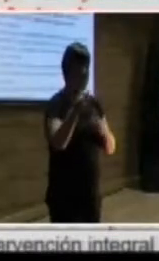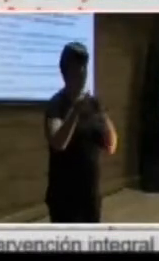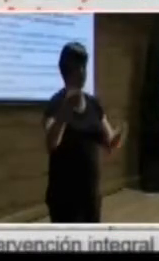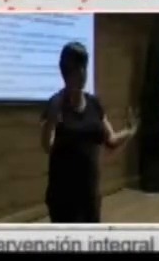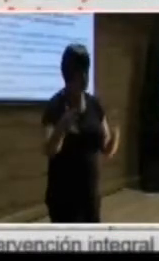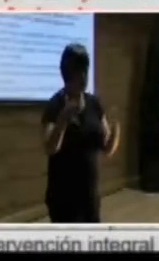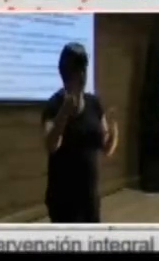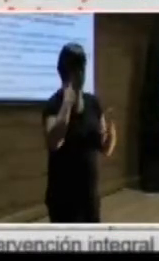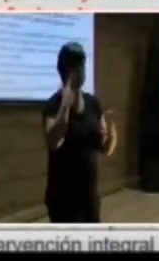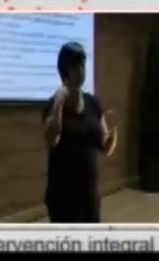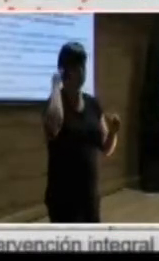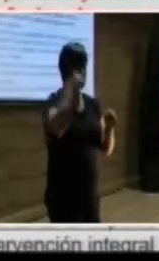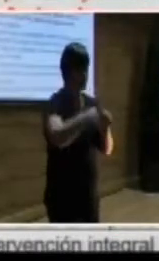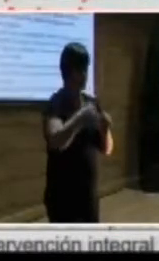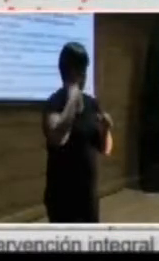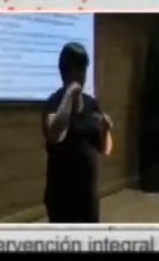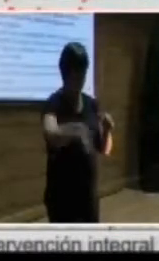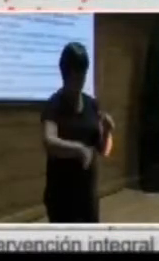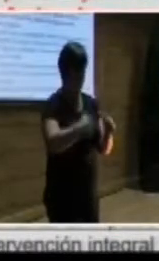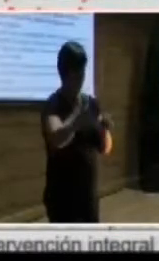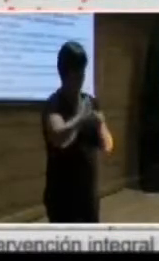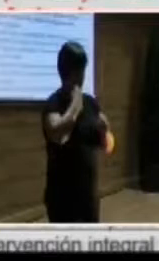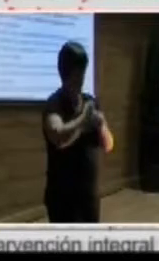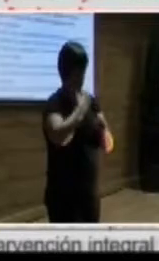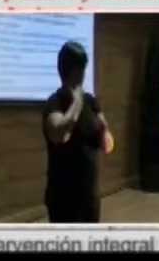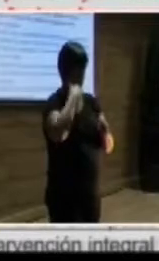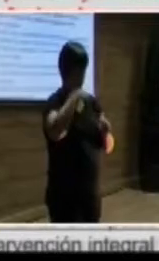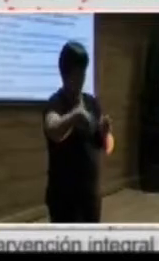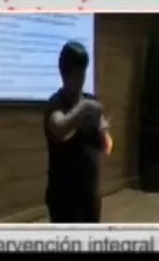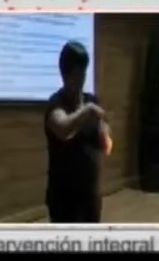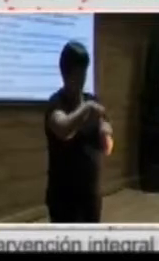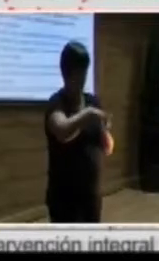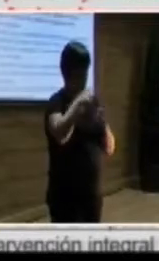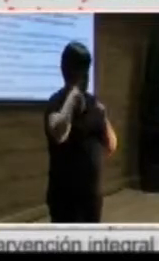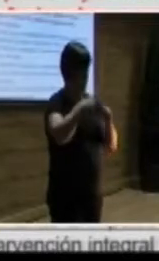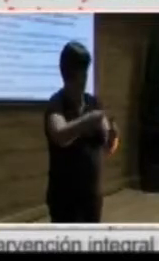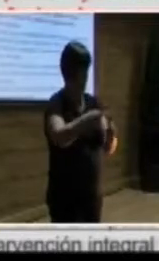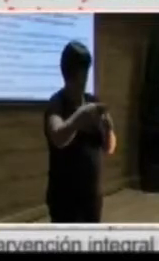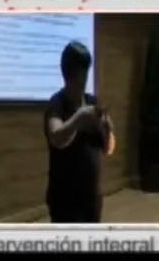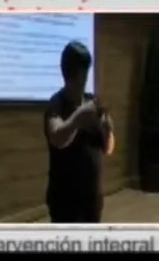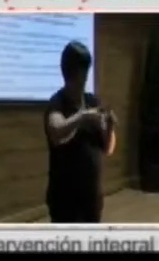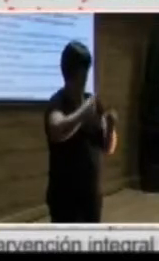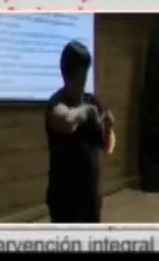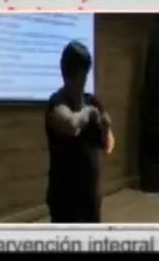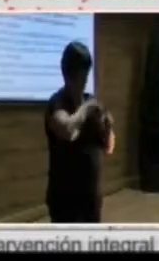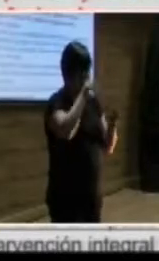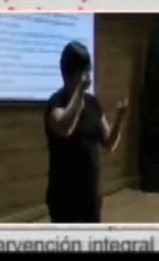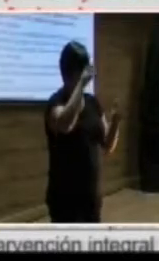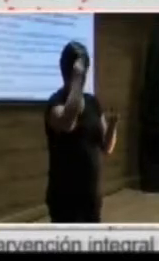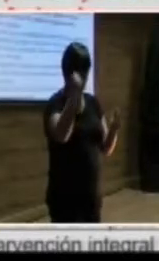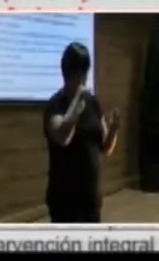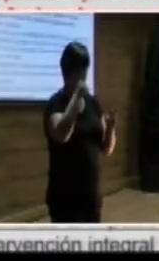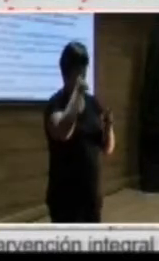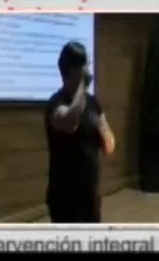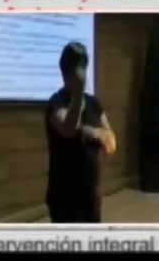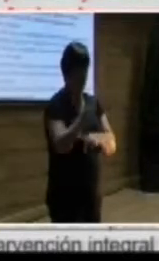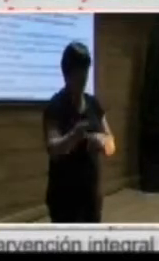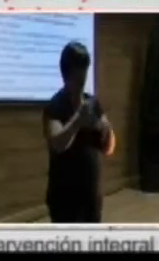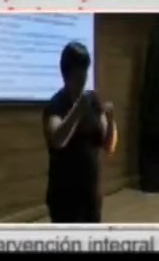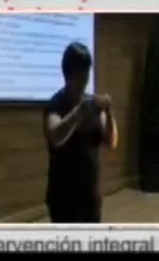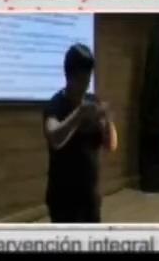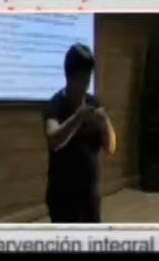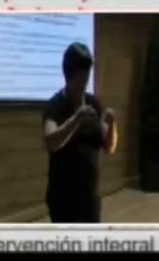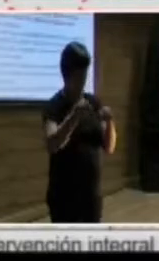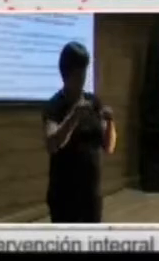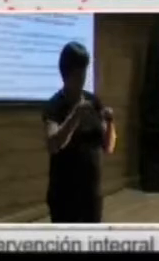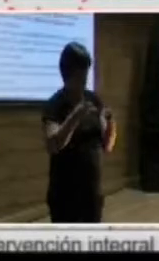decía antes, se ha hecho en este centro de referencia con respecto a la investigación en eficacia, al diseño de materiales que están disponibles para